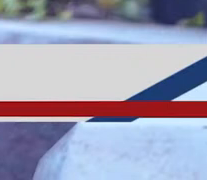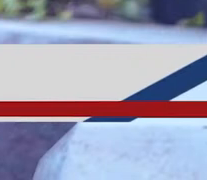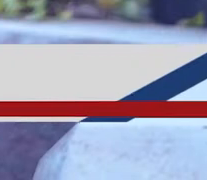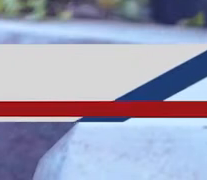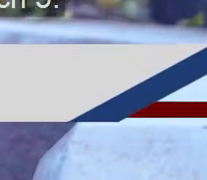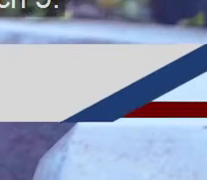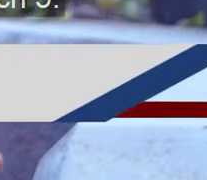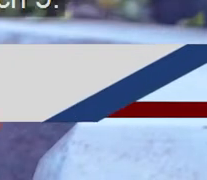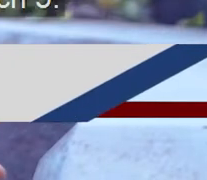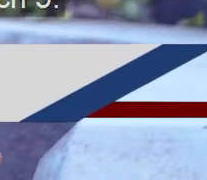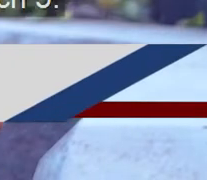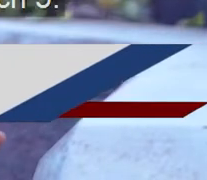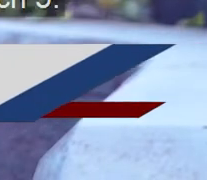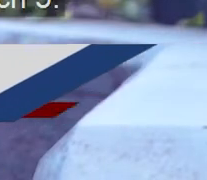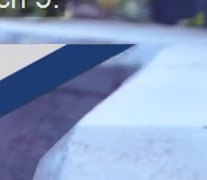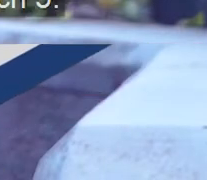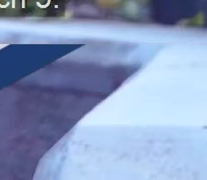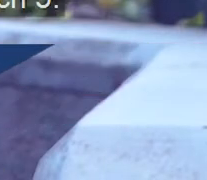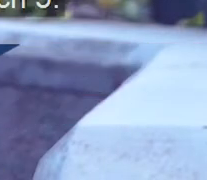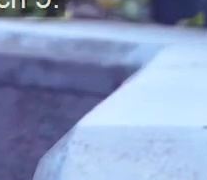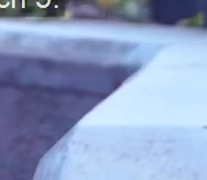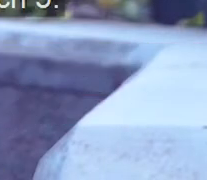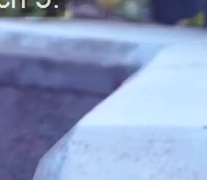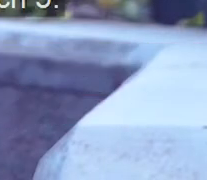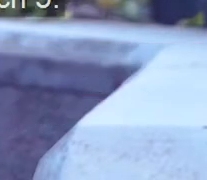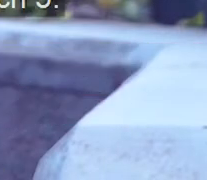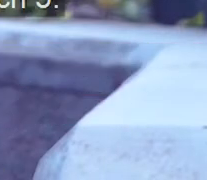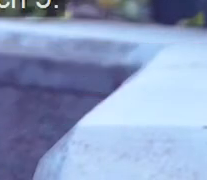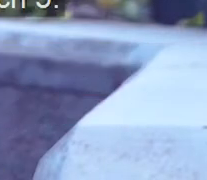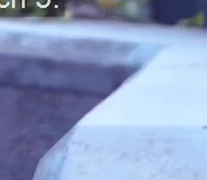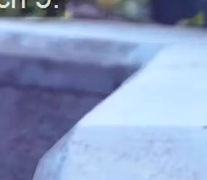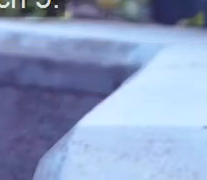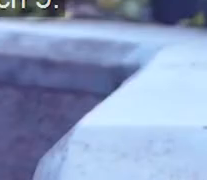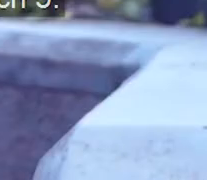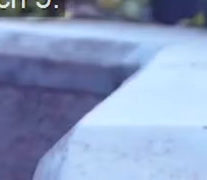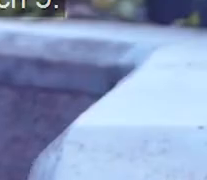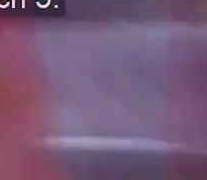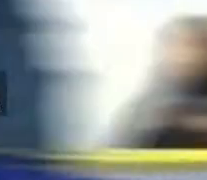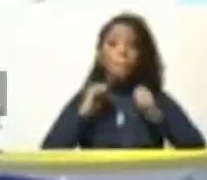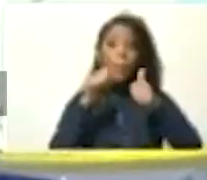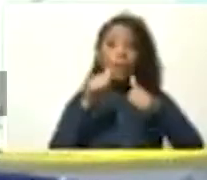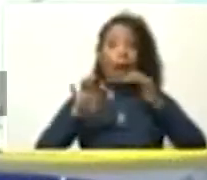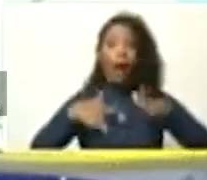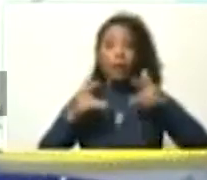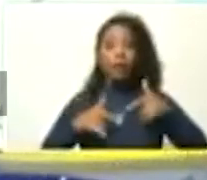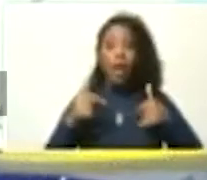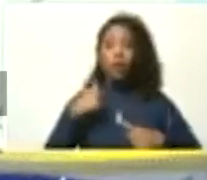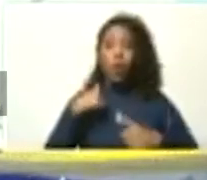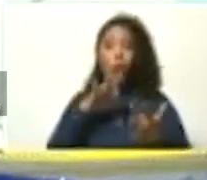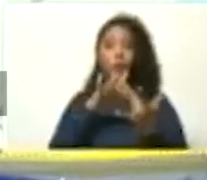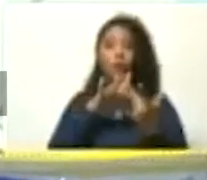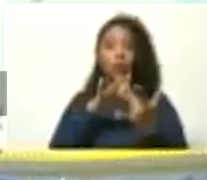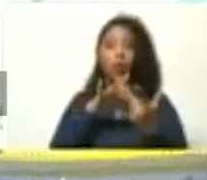con Venezuela y de esta manera profundizar el acercamiento iniciado el pasado 5 de marzo. Estoy en comunicación